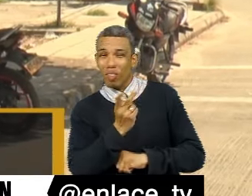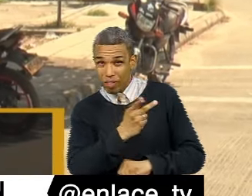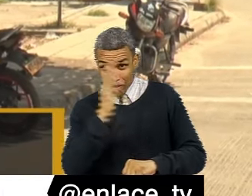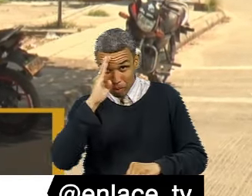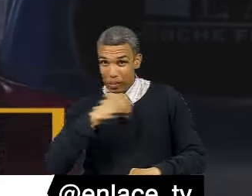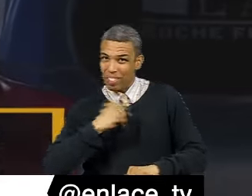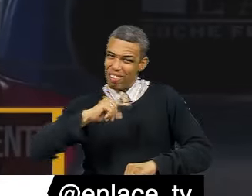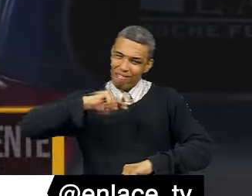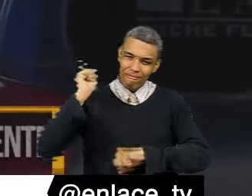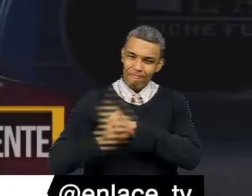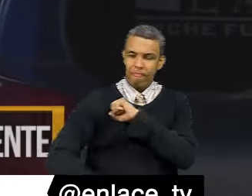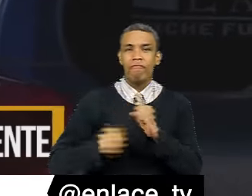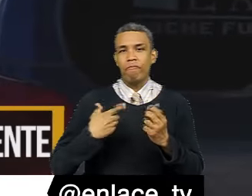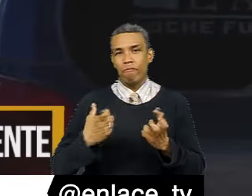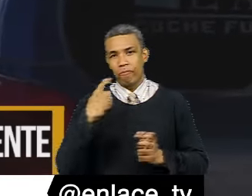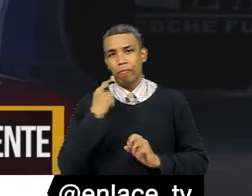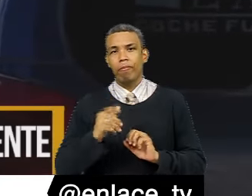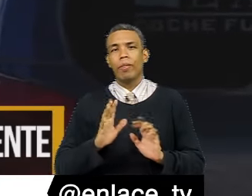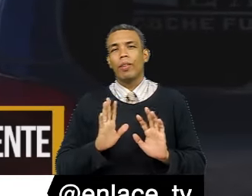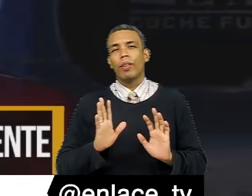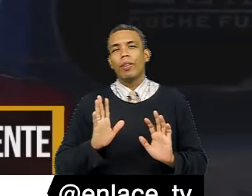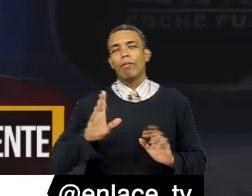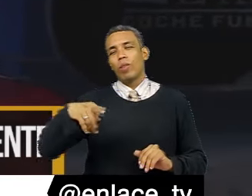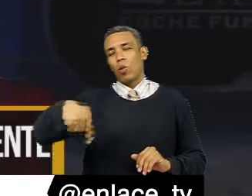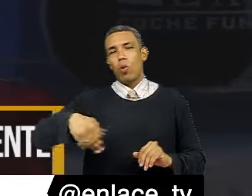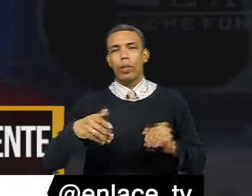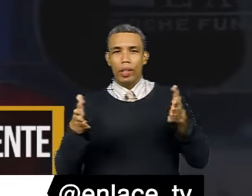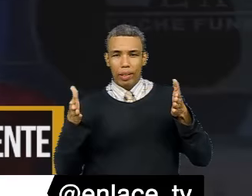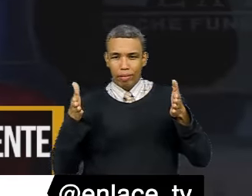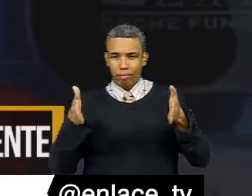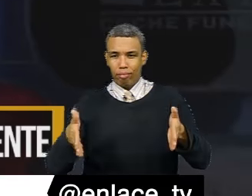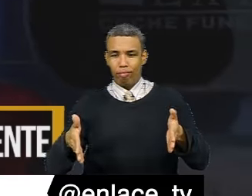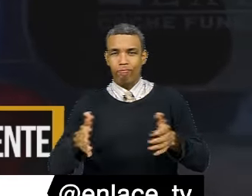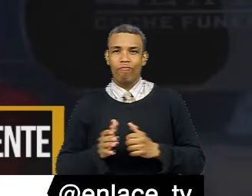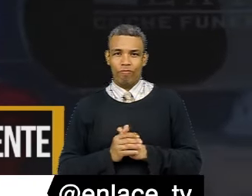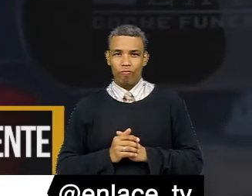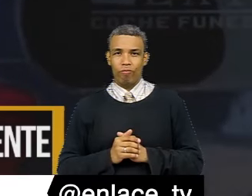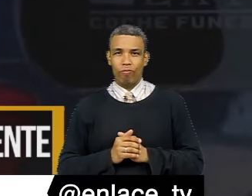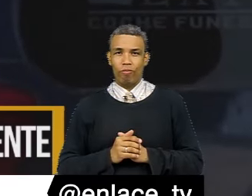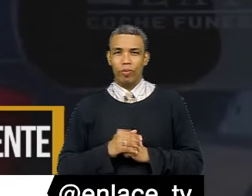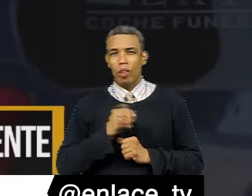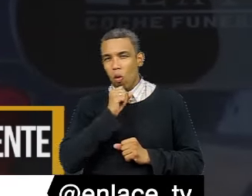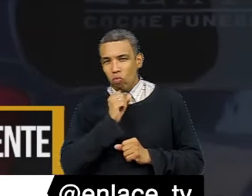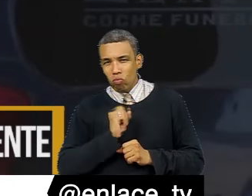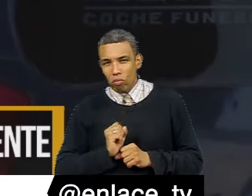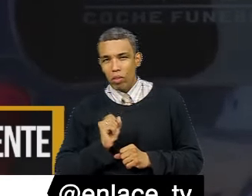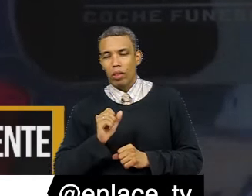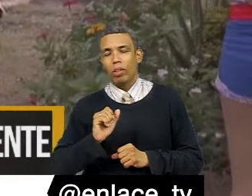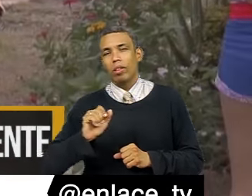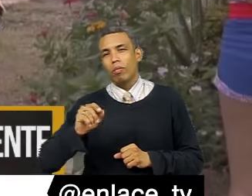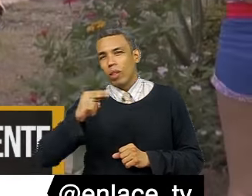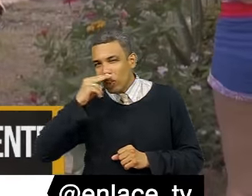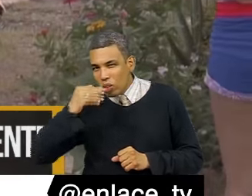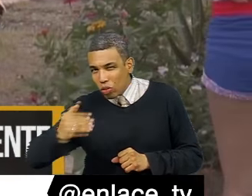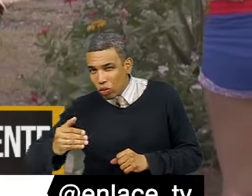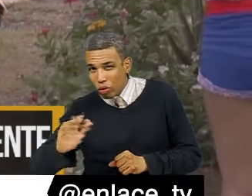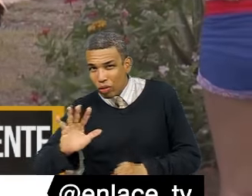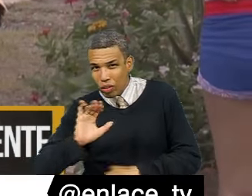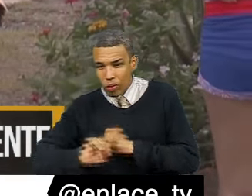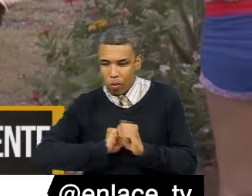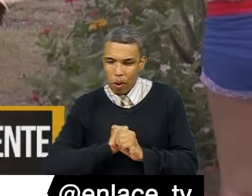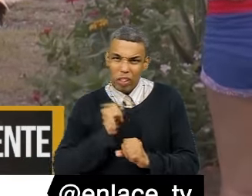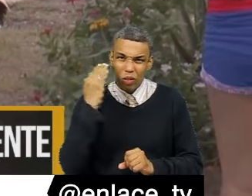fueron velados los cuerpos de la señora Luz Marina Márquez, de 55 años de edad, y su nieta de 5 años, Erika Gillette Beleño Villamizar, quienes